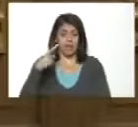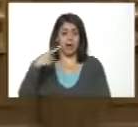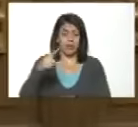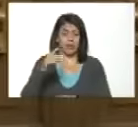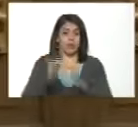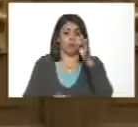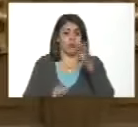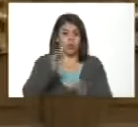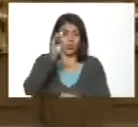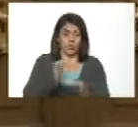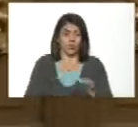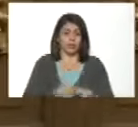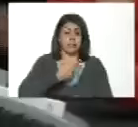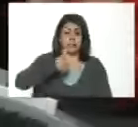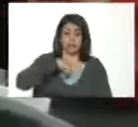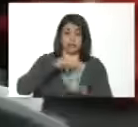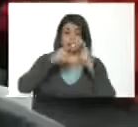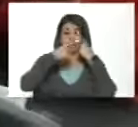Tenemos que diferenciarnos.